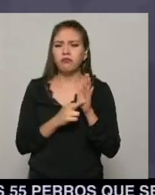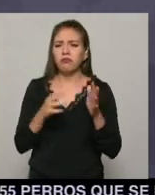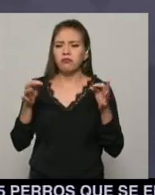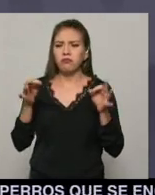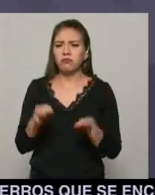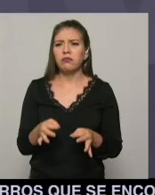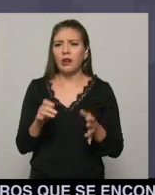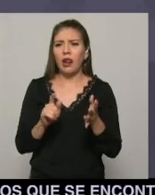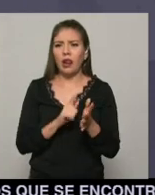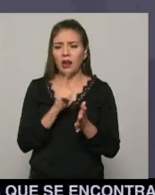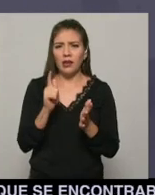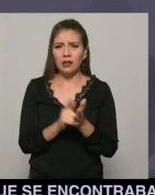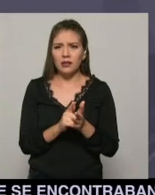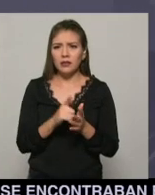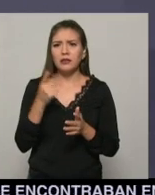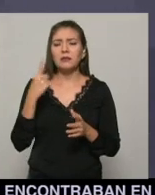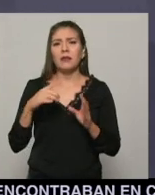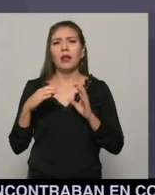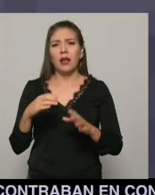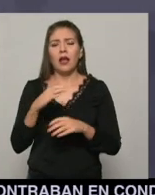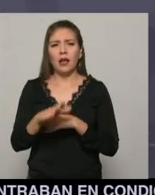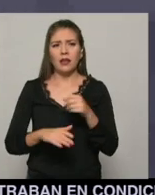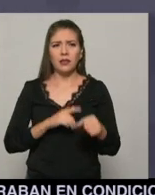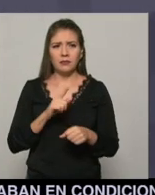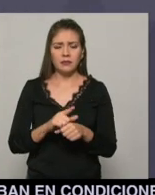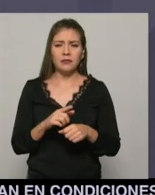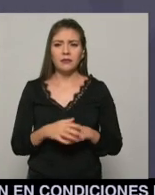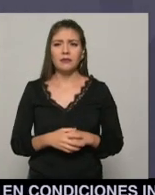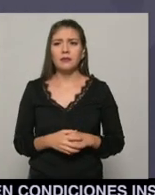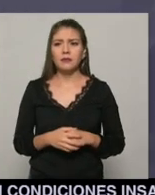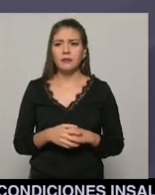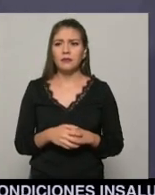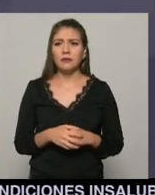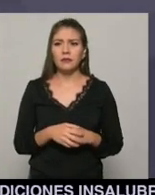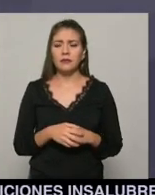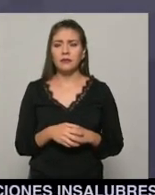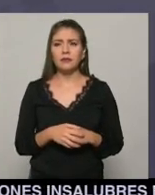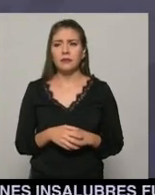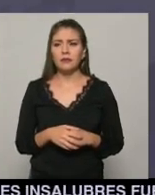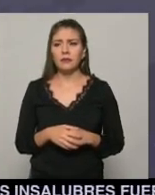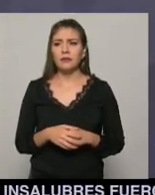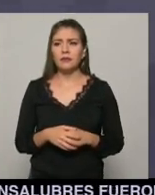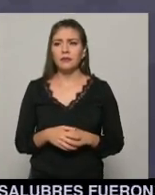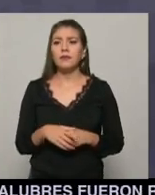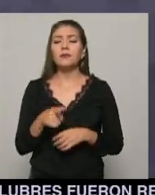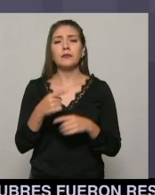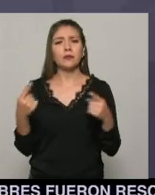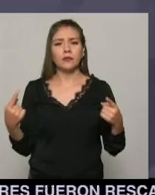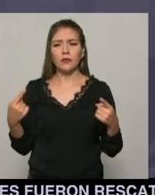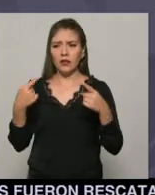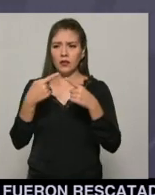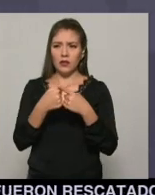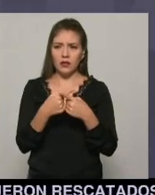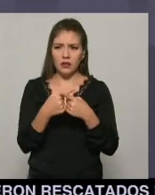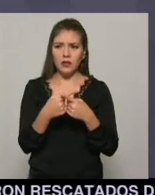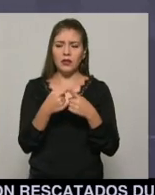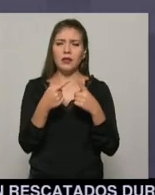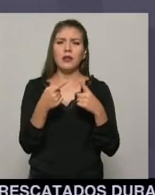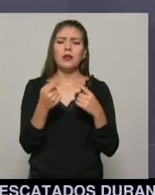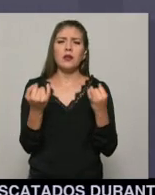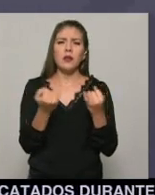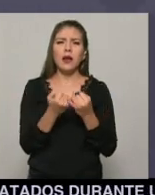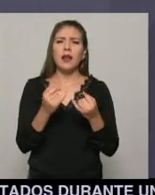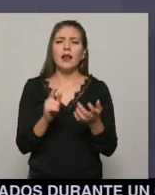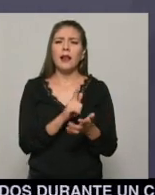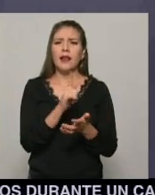Ley General de Bienestar Animal. Entonces, tiene una gran cantidad, se contradice en preceptos con la Ley General